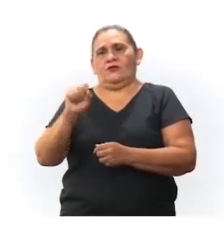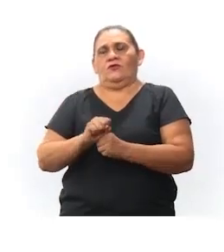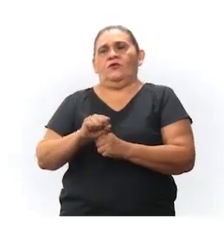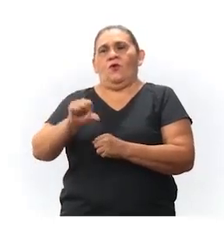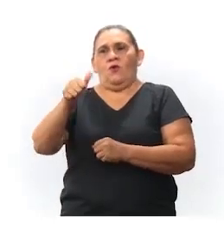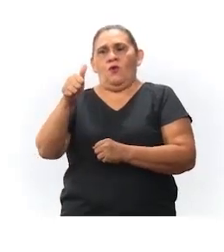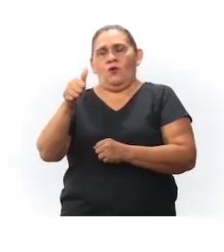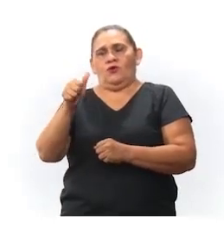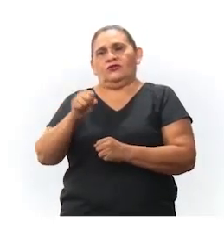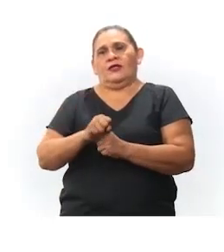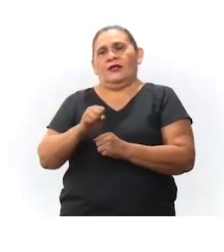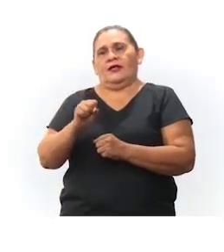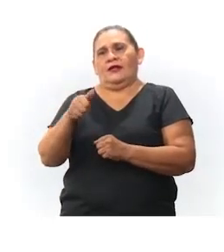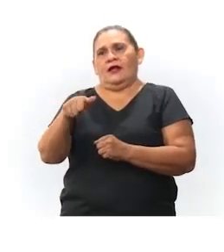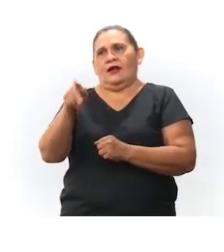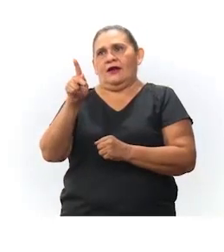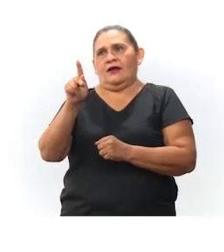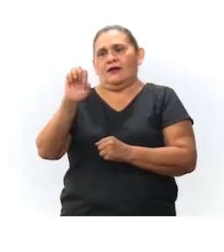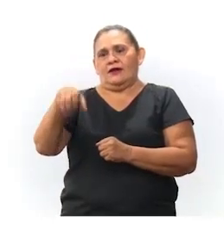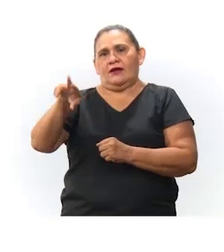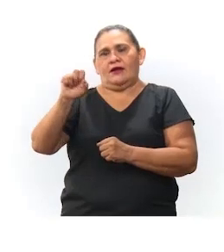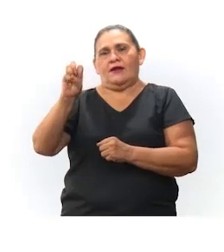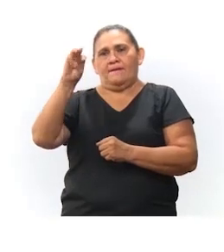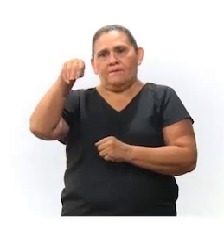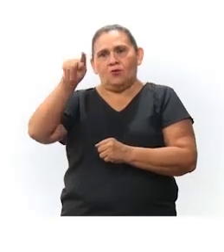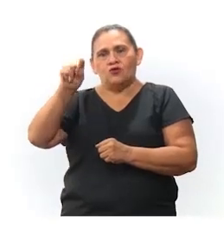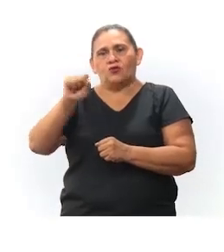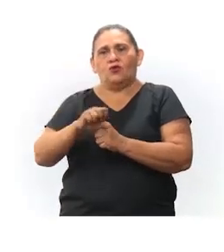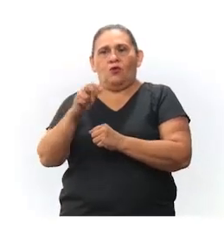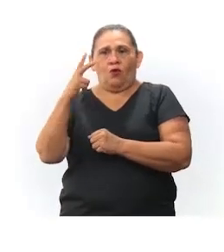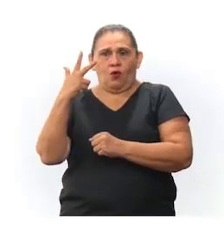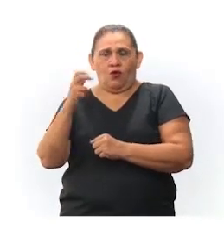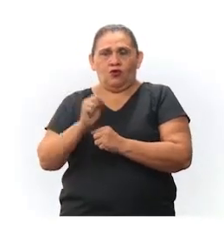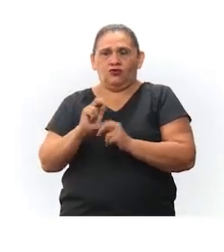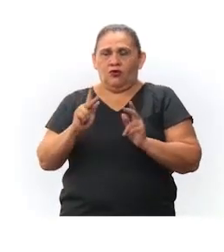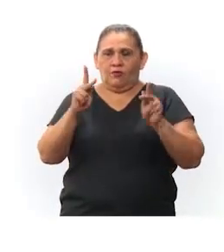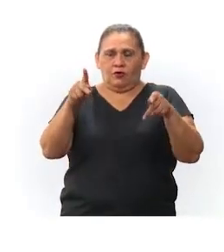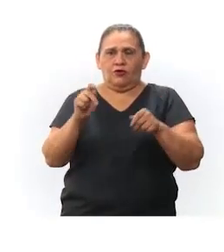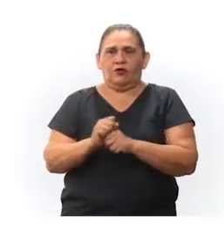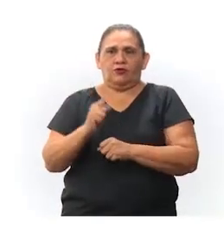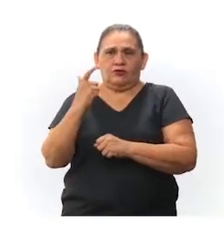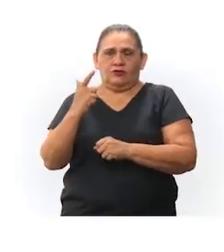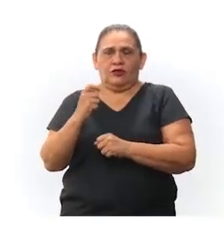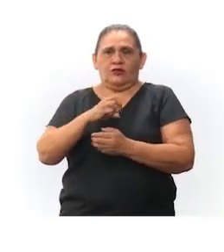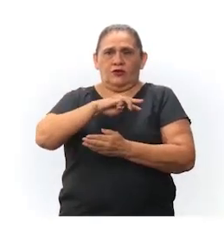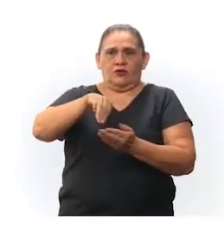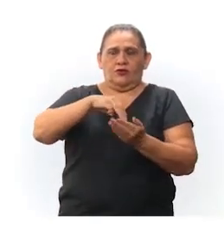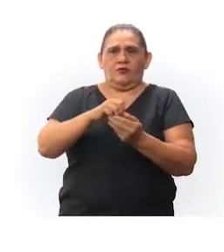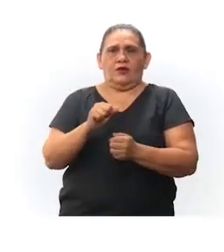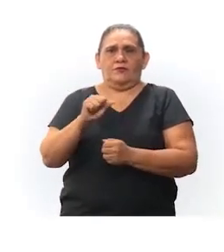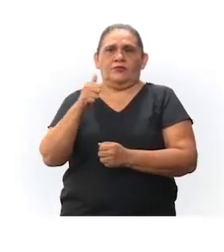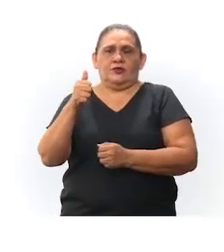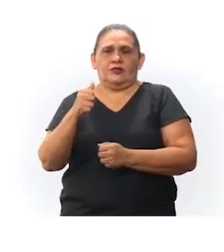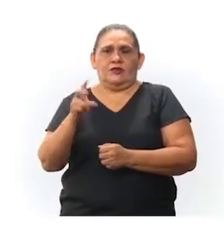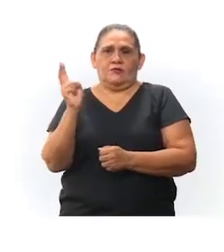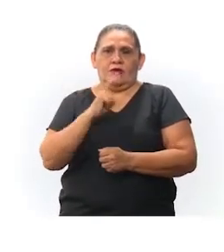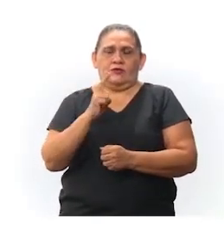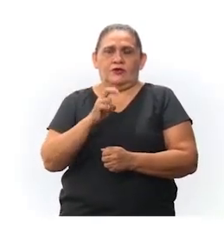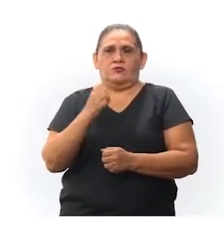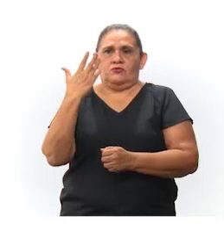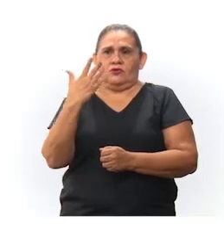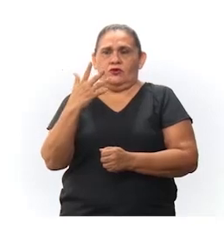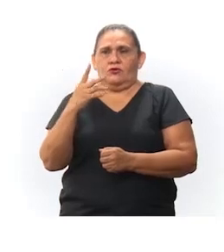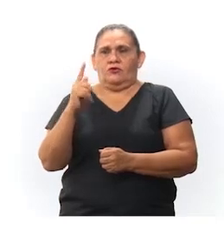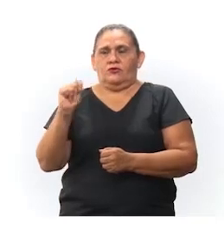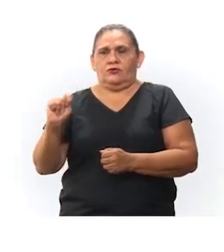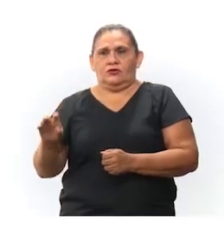Motul, 9 en Izamal y Ticul, 8 en Progreso, 7 en Junucmá, 6 en Valladolid, 5 en Tizimín,